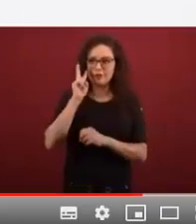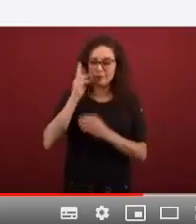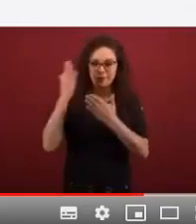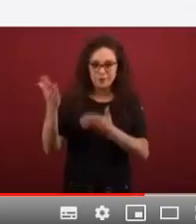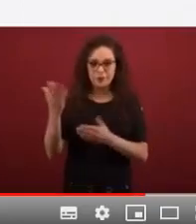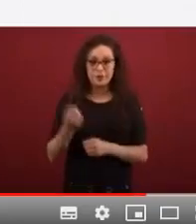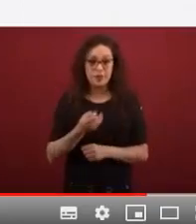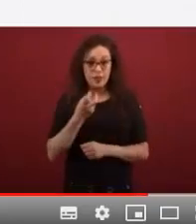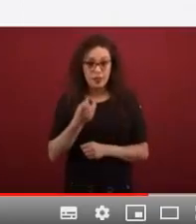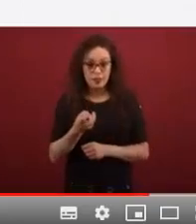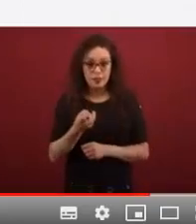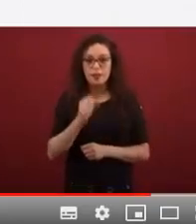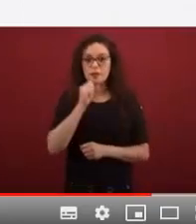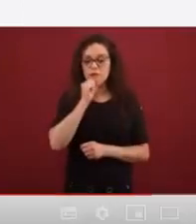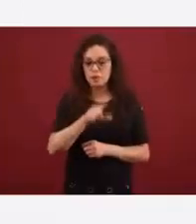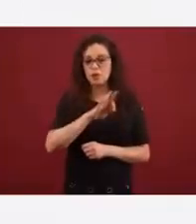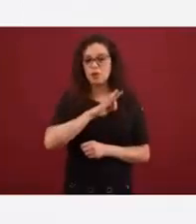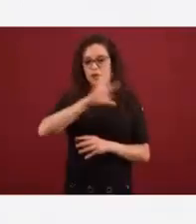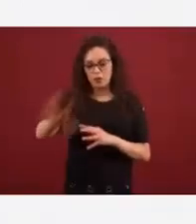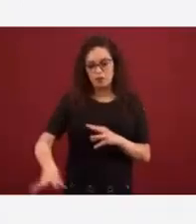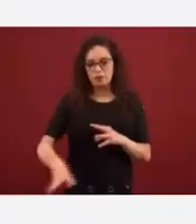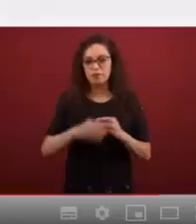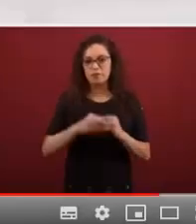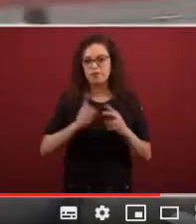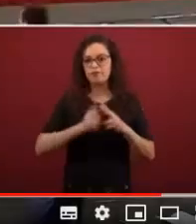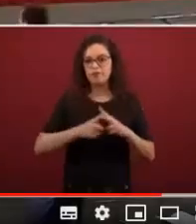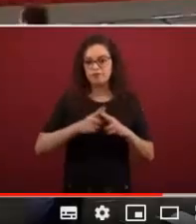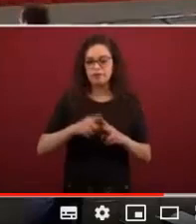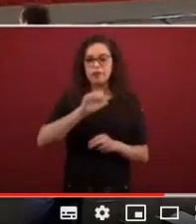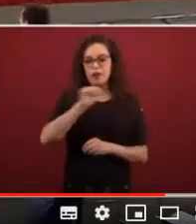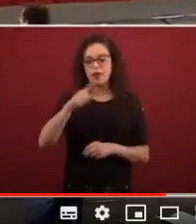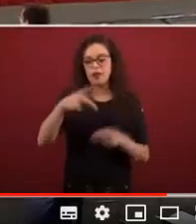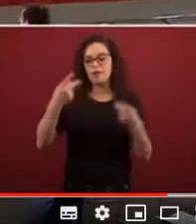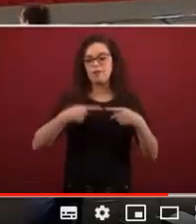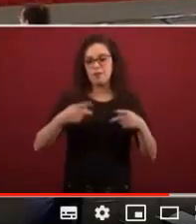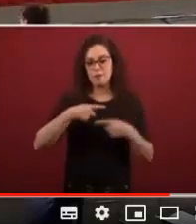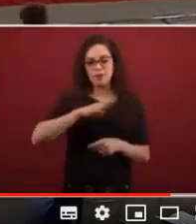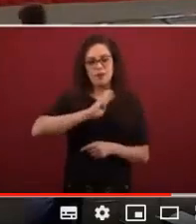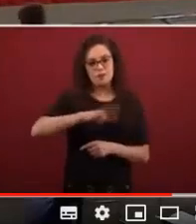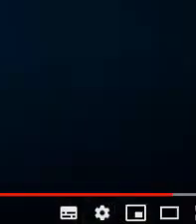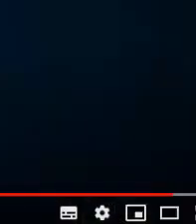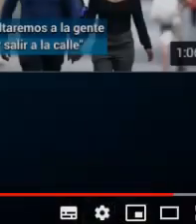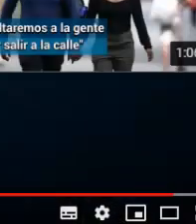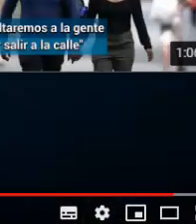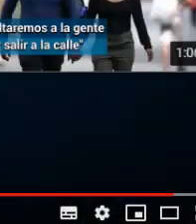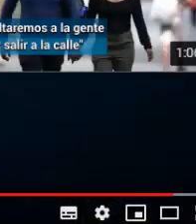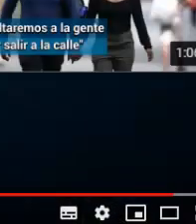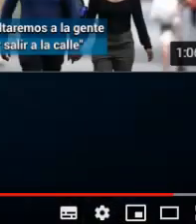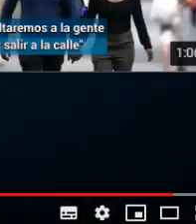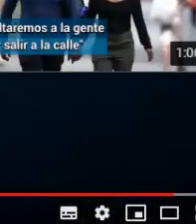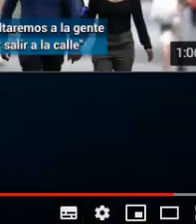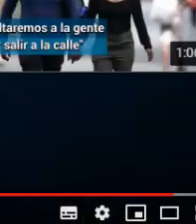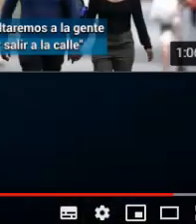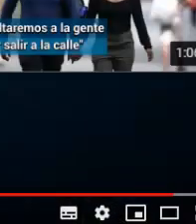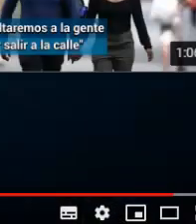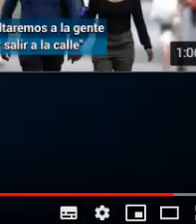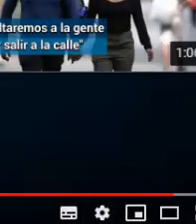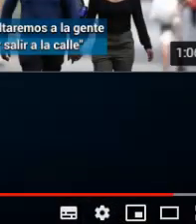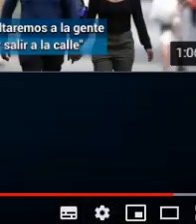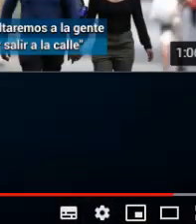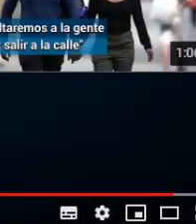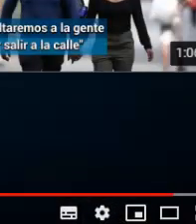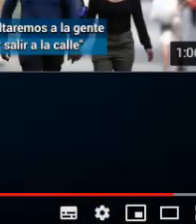pudieran sumarse a la estadística de defunciones confirmadas si usted está amigos